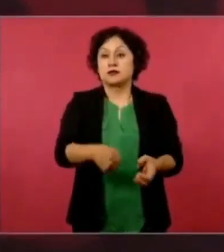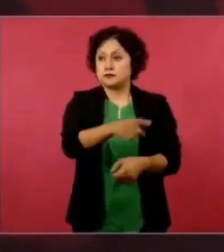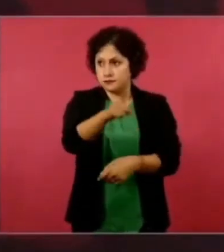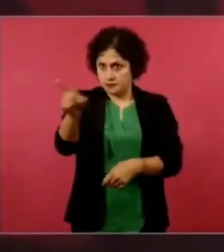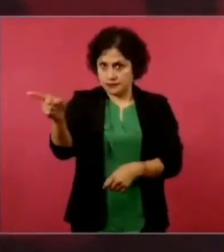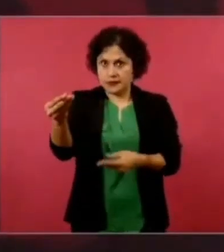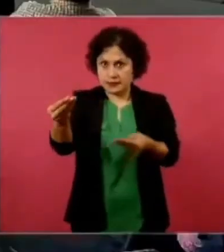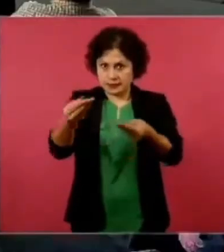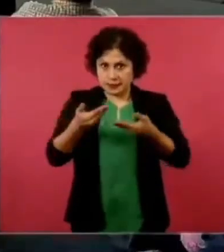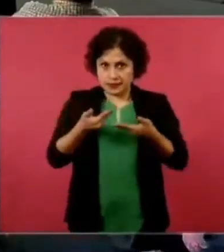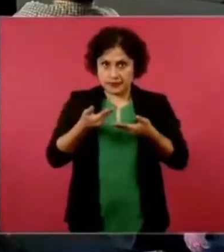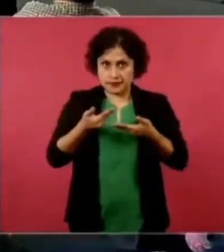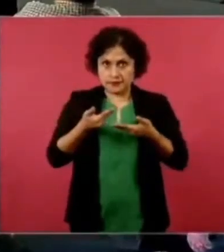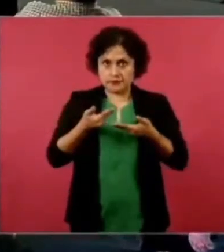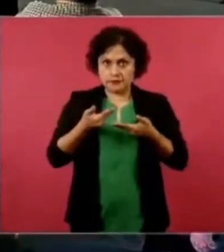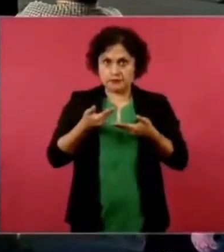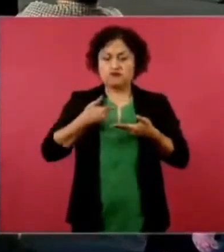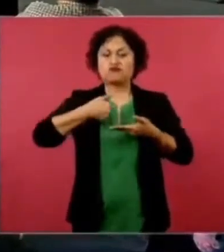va a tener